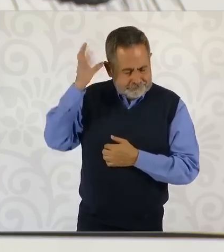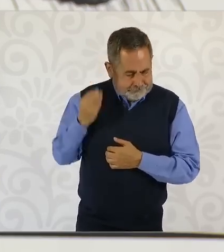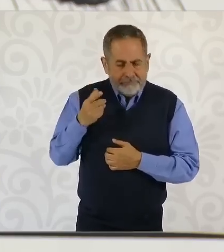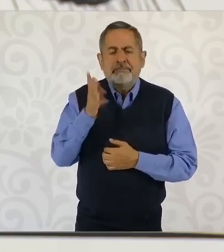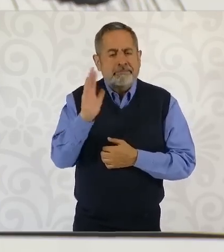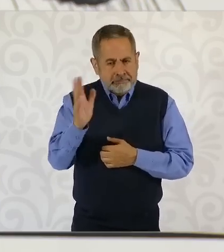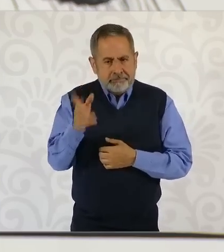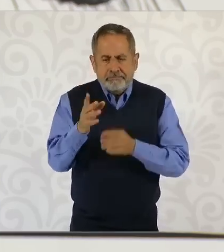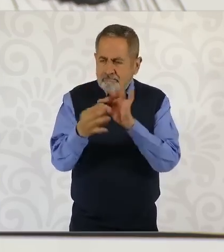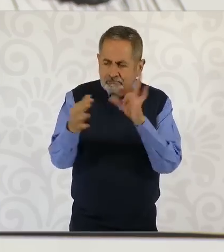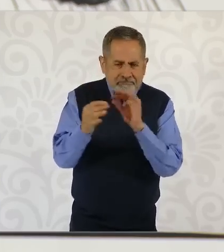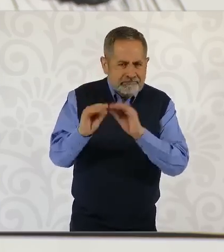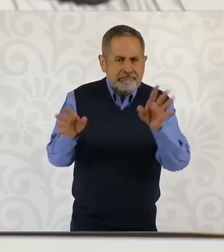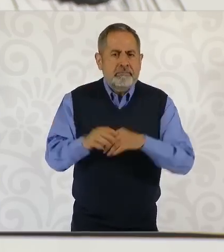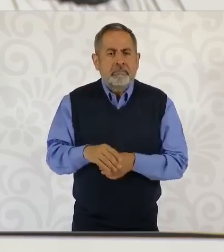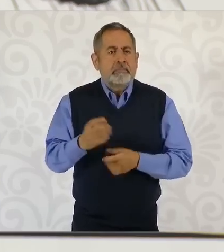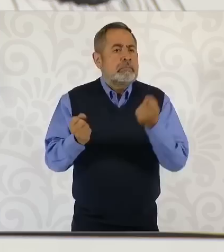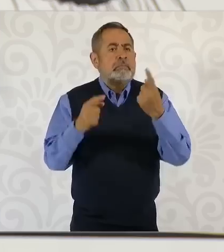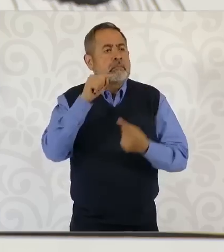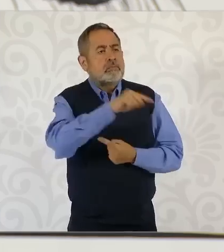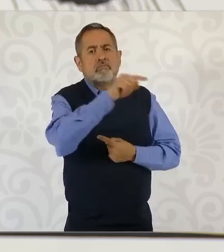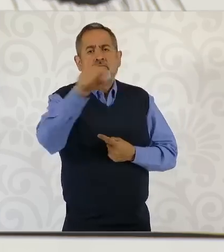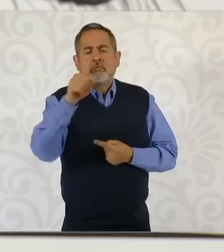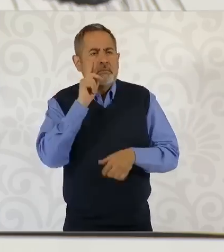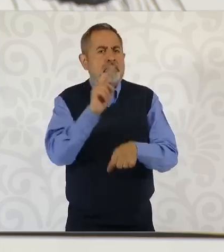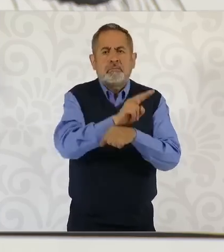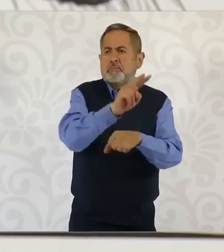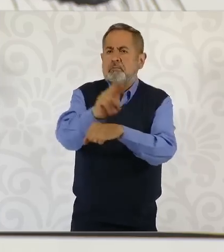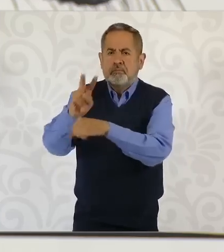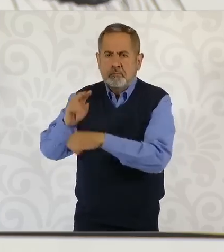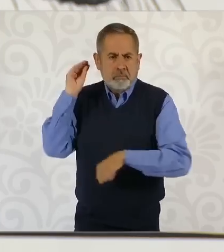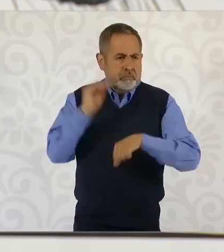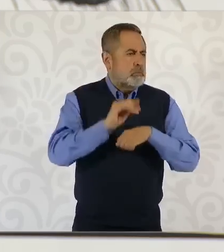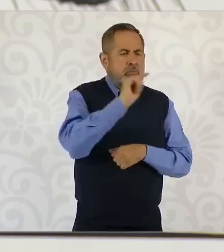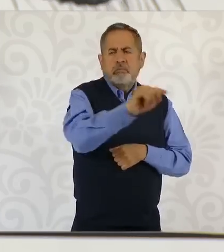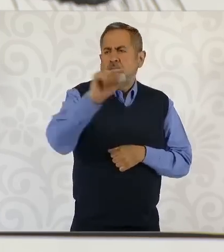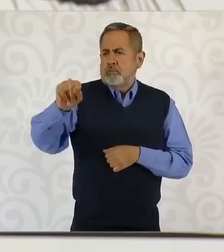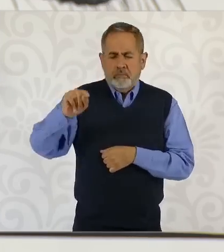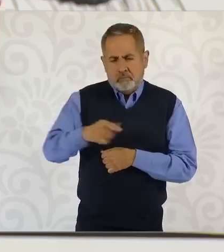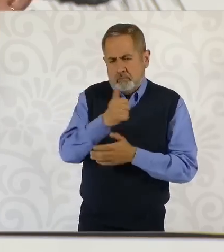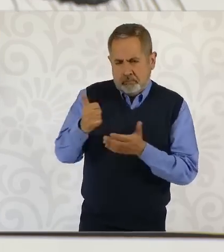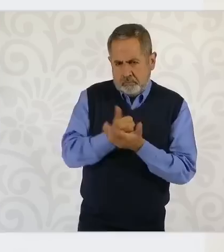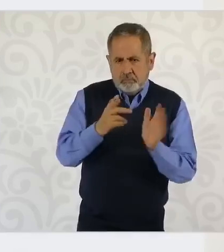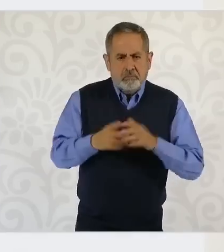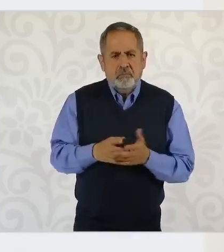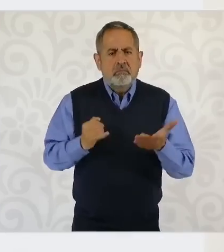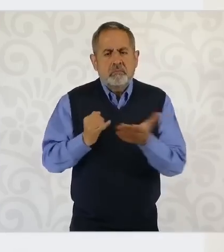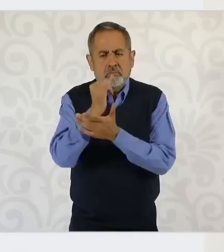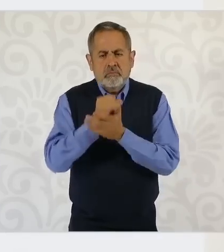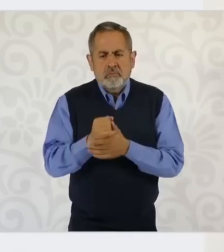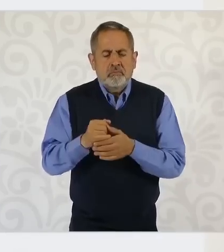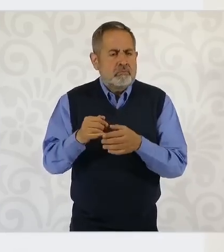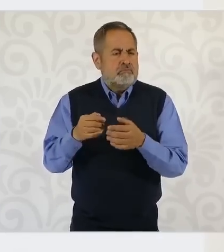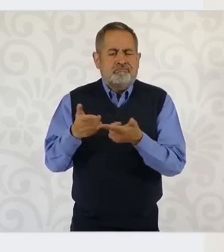esquemas de vigilancia permanente en la ciudad que se toman también por decisiones en el gabinete